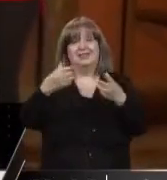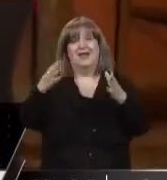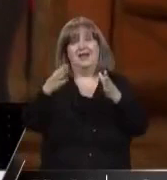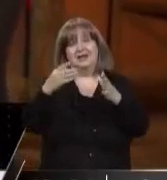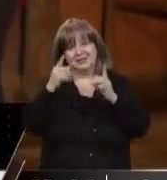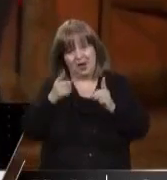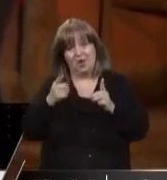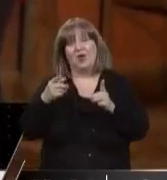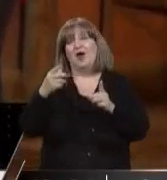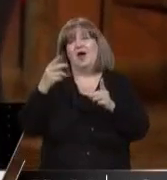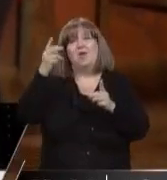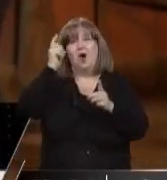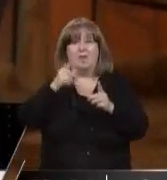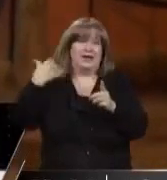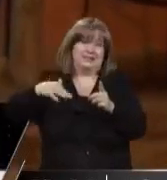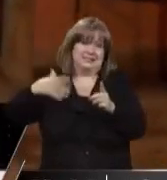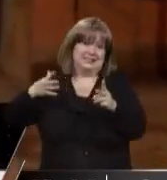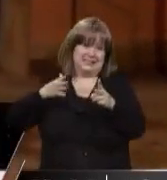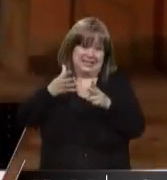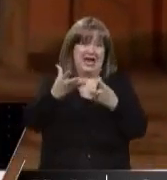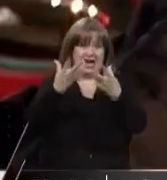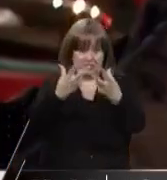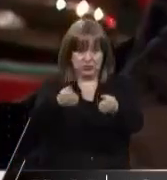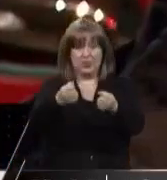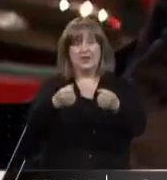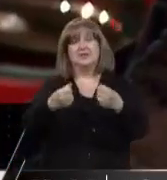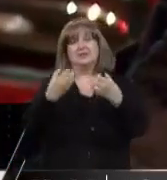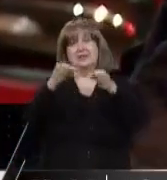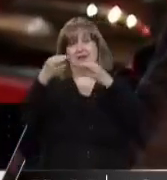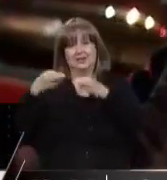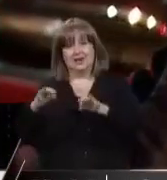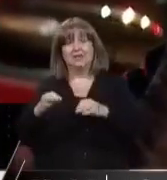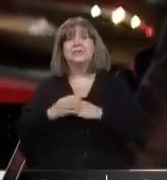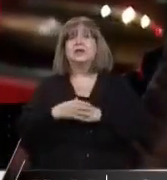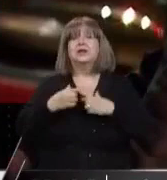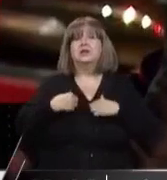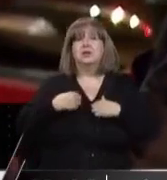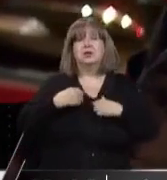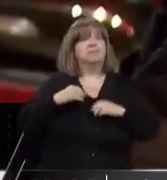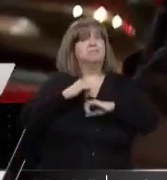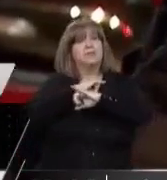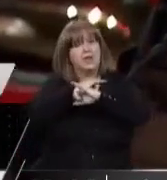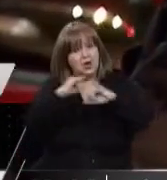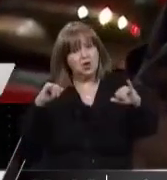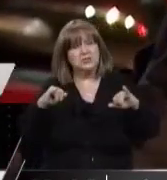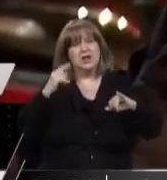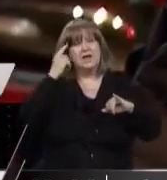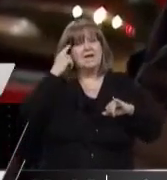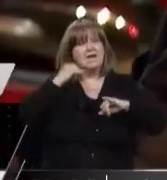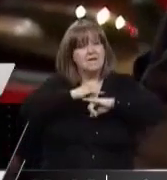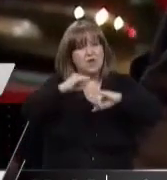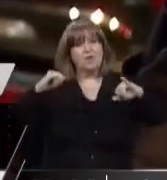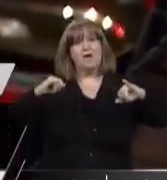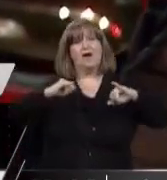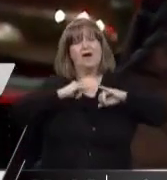casa, los bomberos van a ser los primeros que lleguen a apagar ese fuego y salvar tu casa. Concientizar, siempre lo venimos haciendo y tratamos de